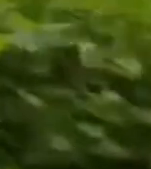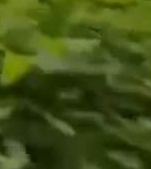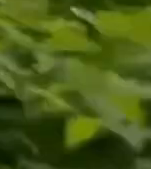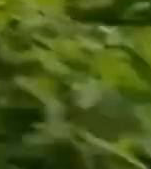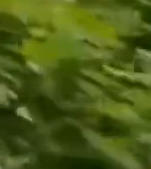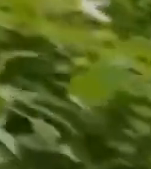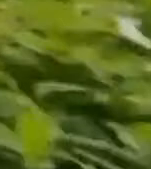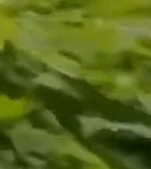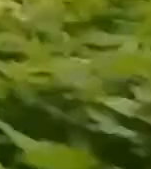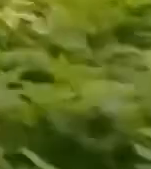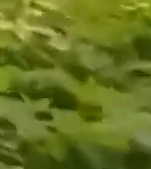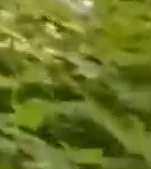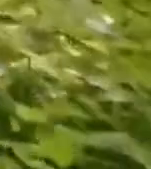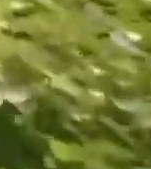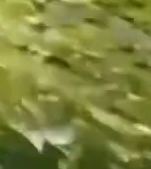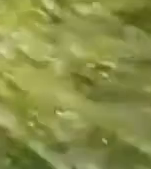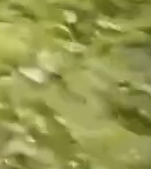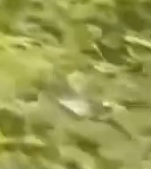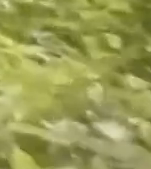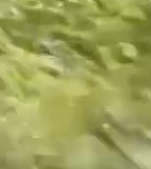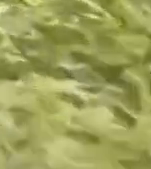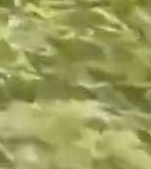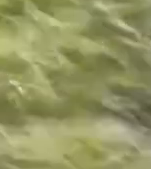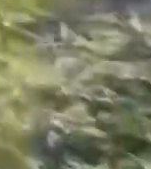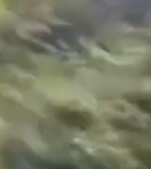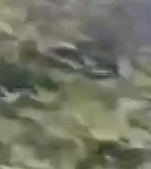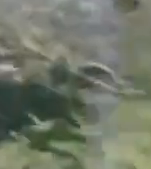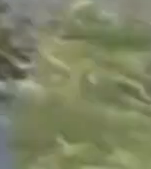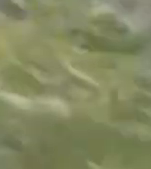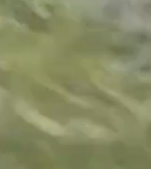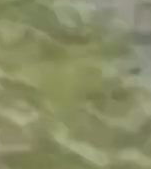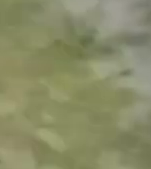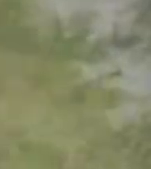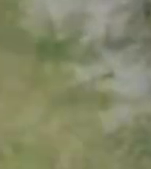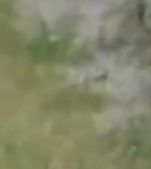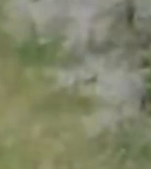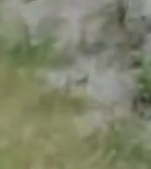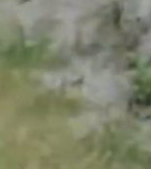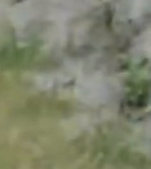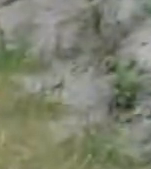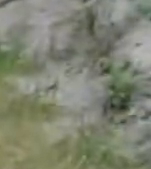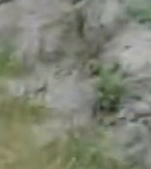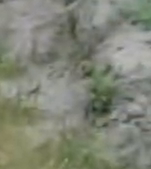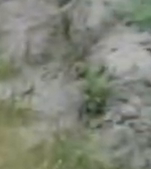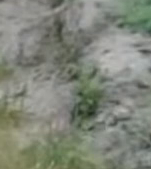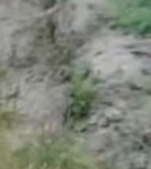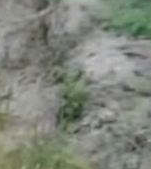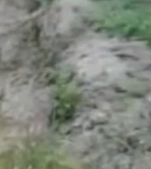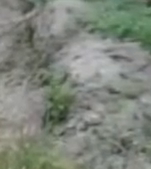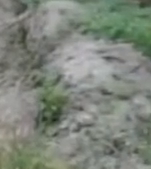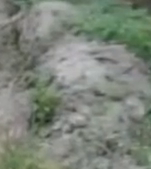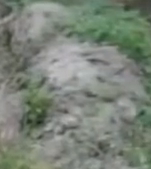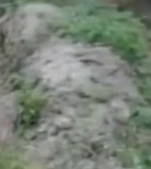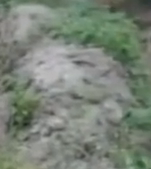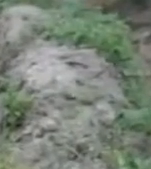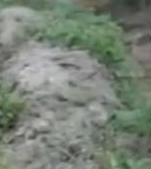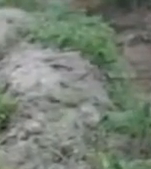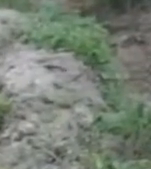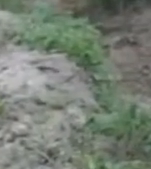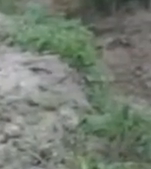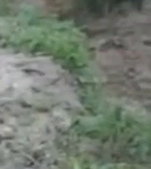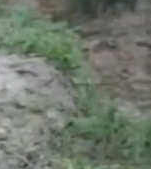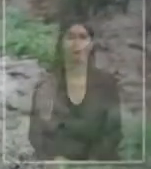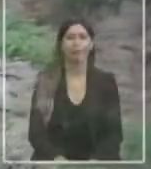es factual, no ha ocurrido, pero es parte del presente. En inglés, como en